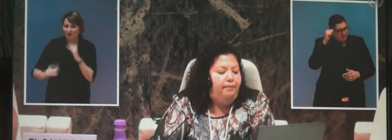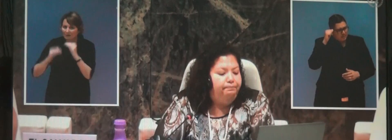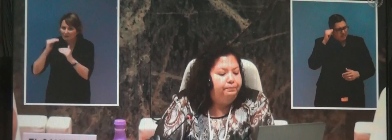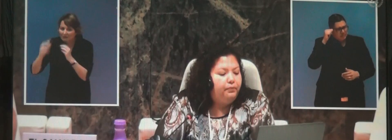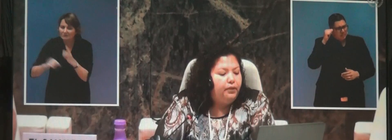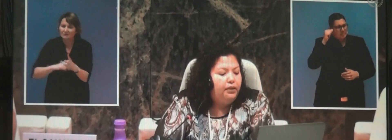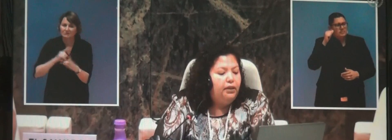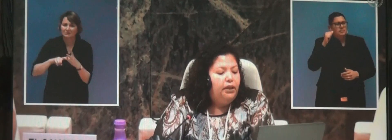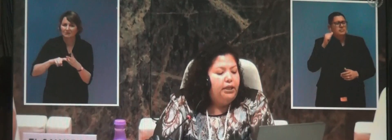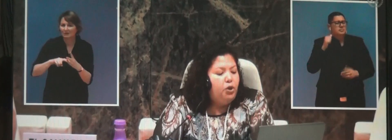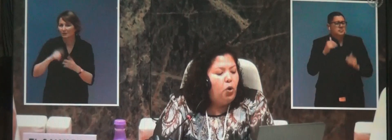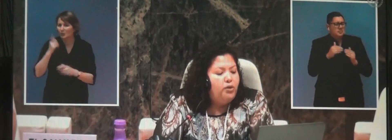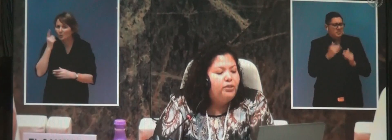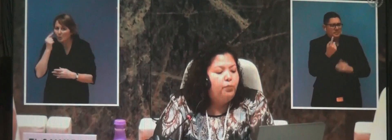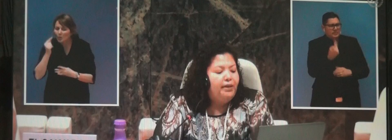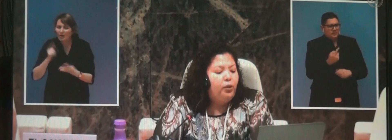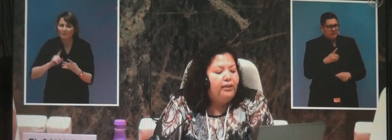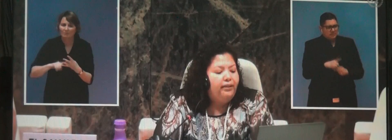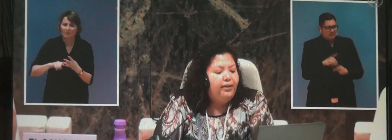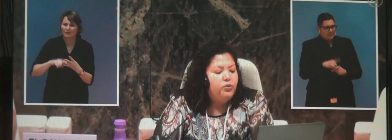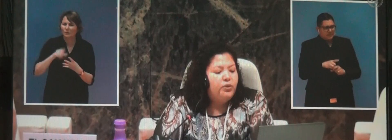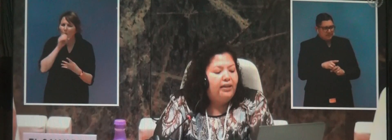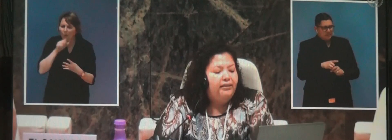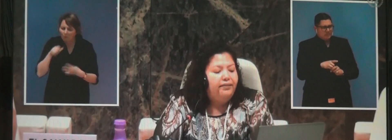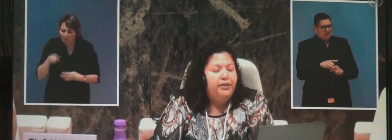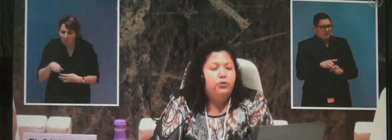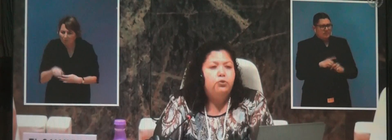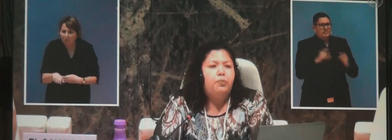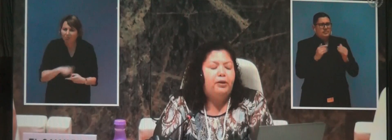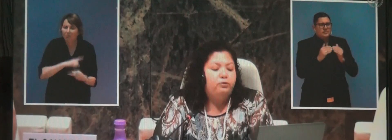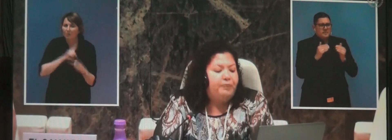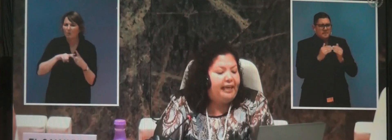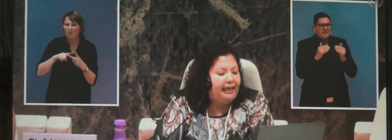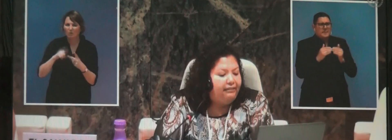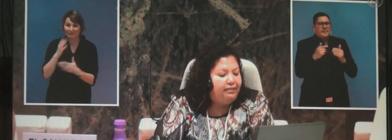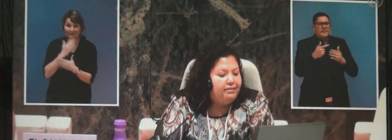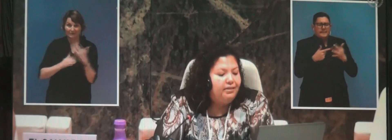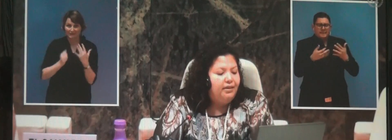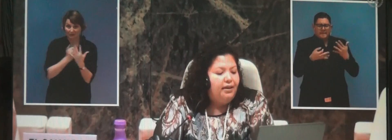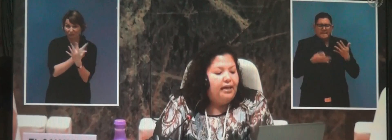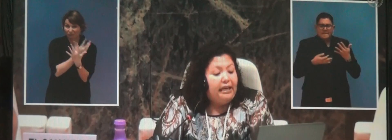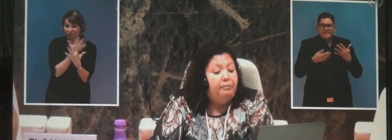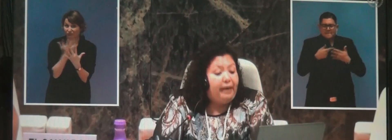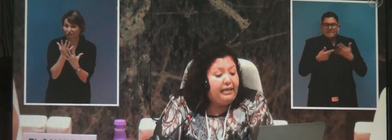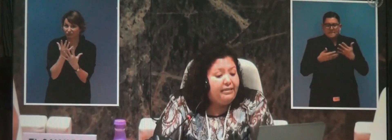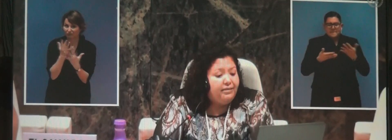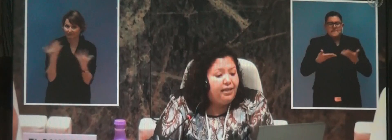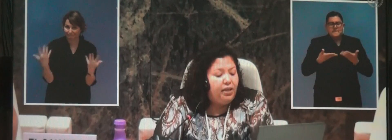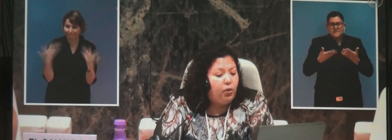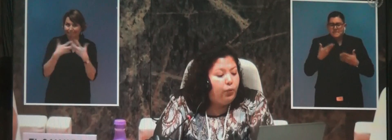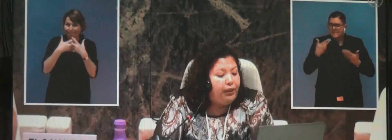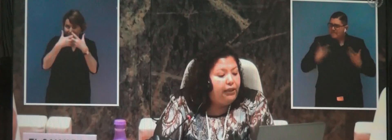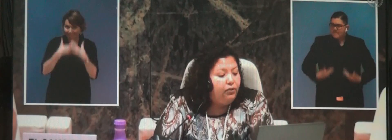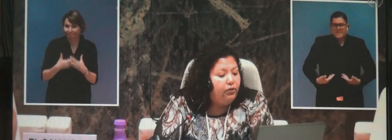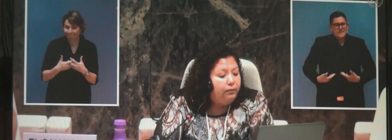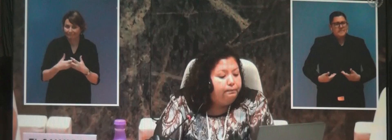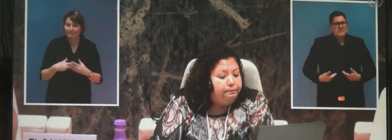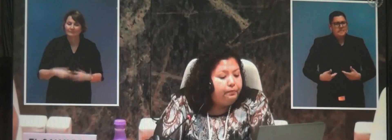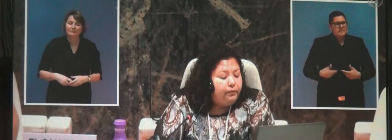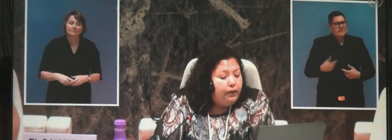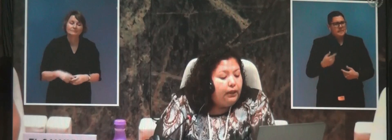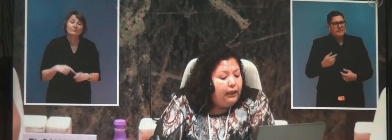discapacidad, y con los instrumentos internacionales de derechos humanos vigentes en el país,